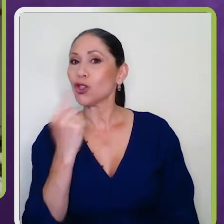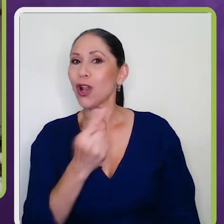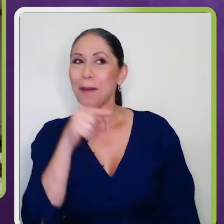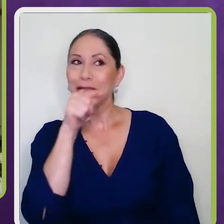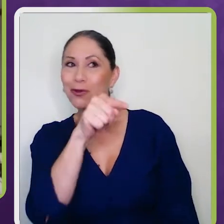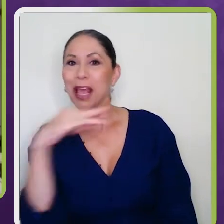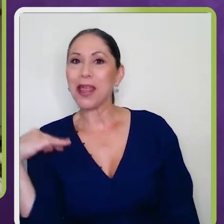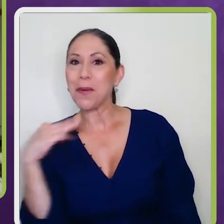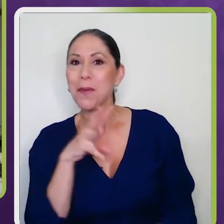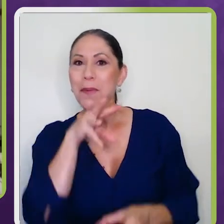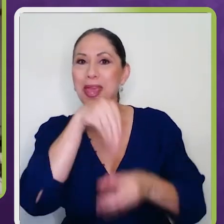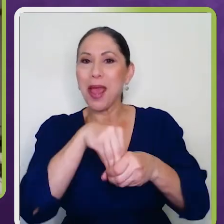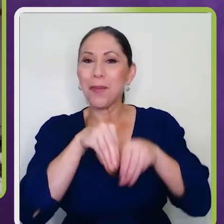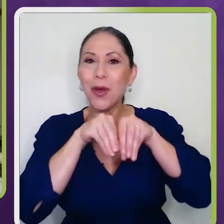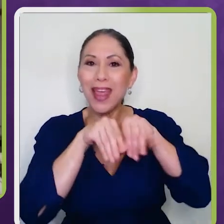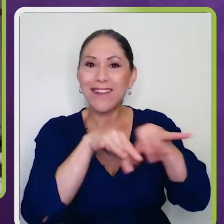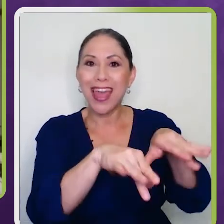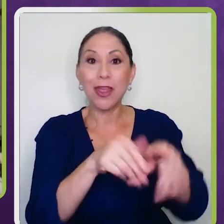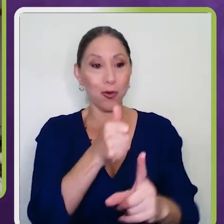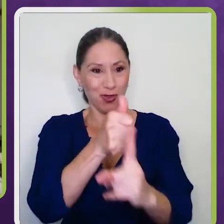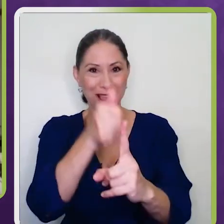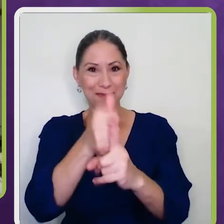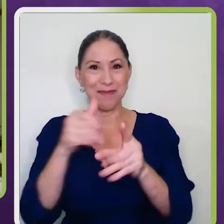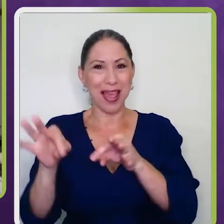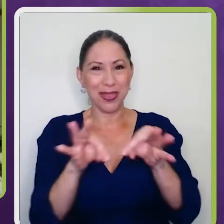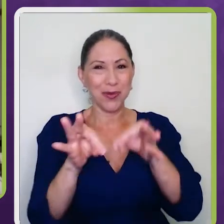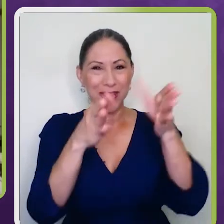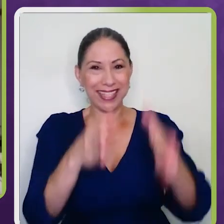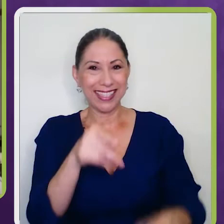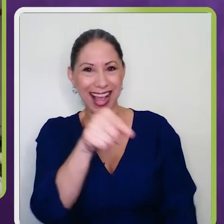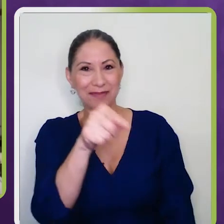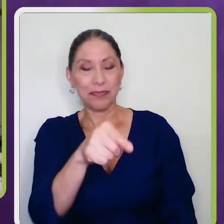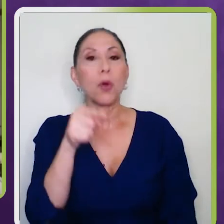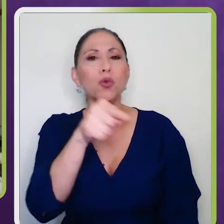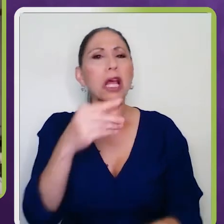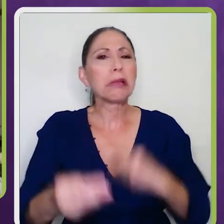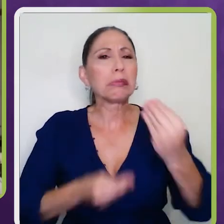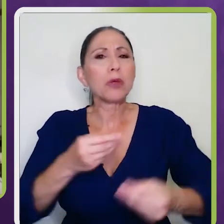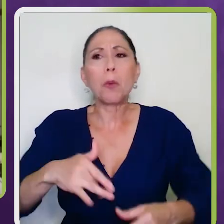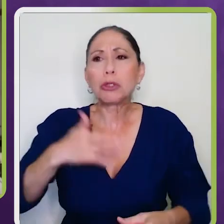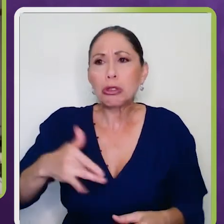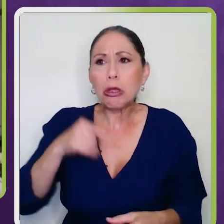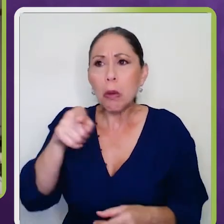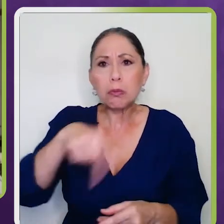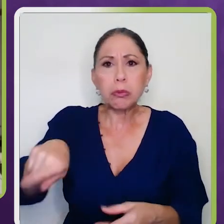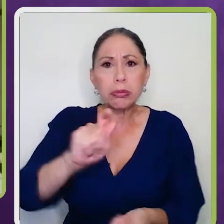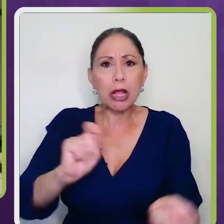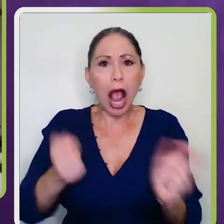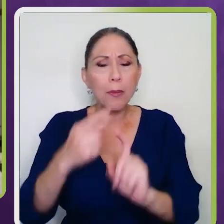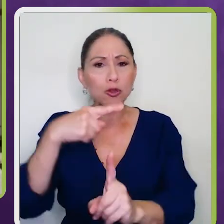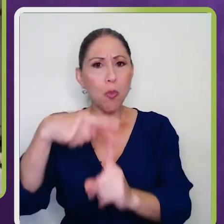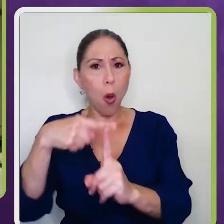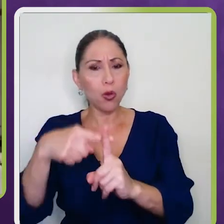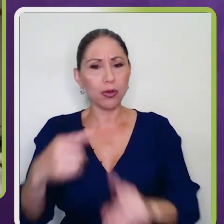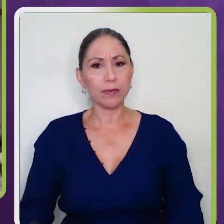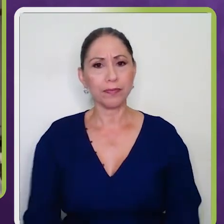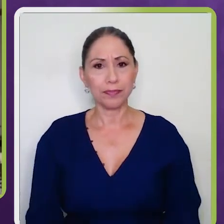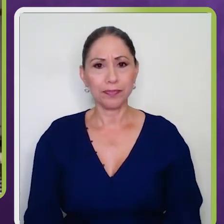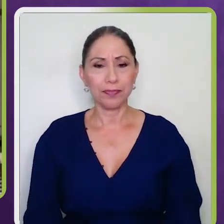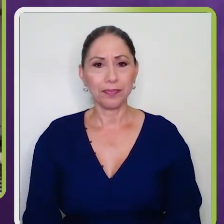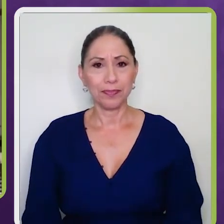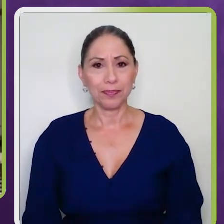como miembro de la red de turismo accesible, sino como turista, ¿cómo estás percibiendo estos cambios positivos?